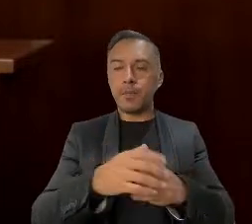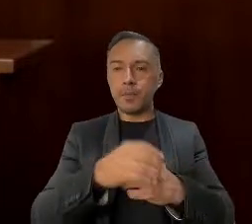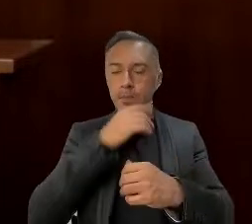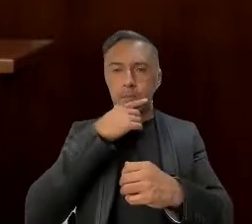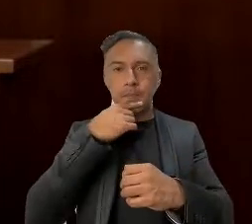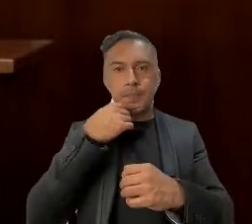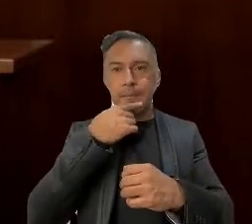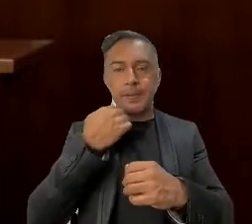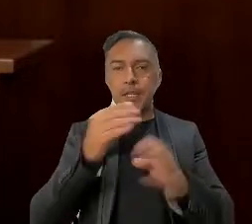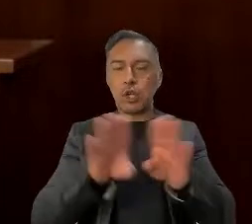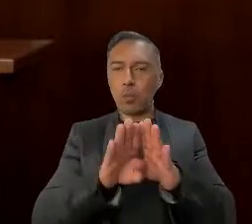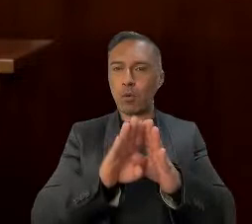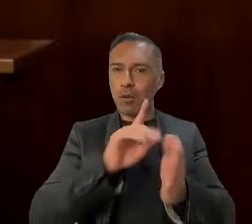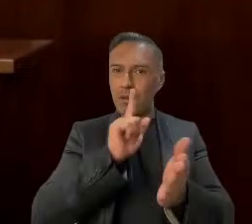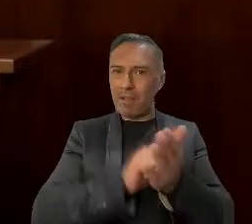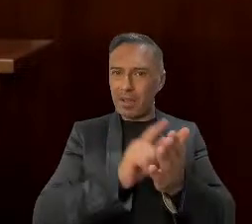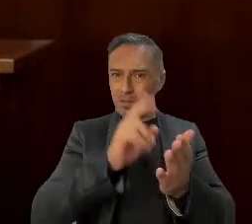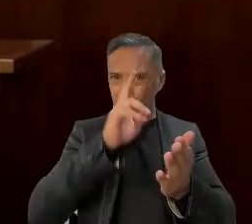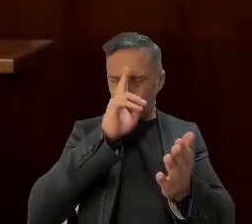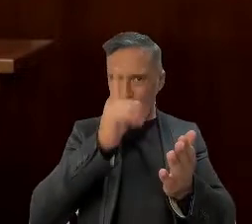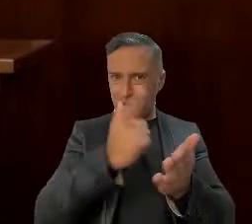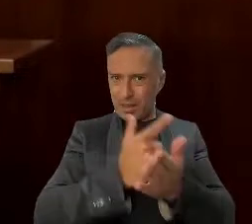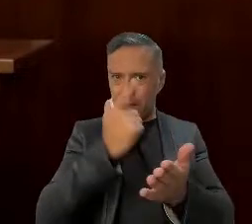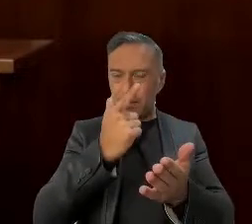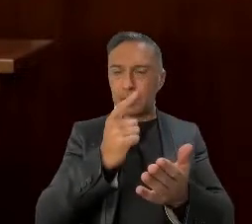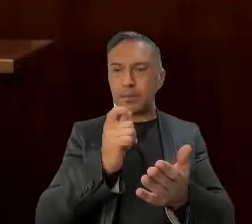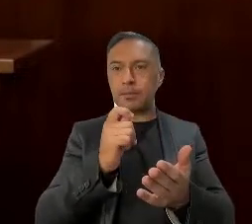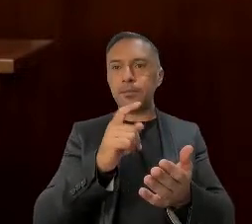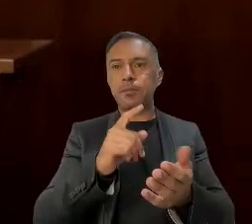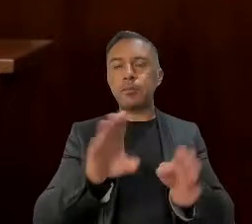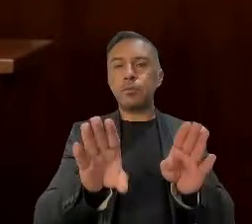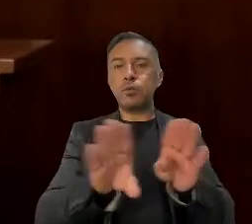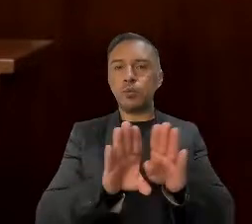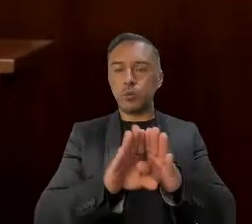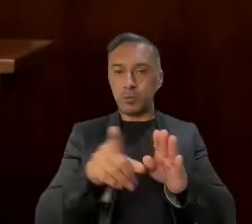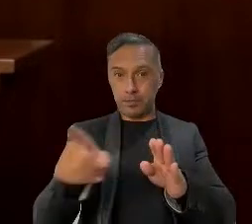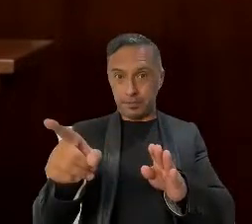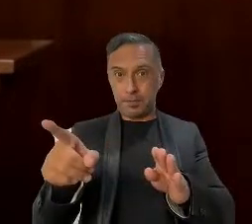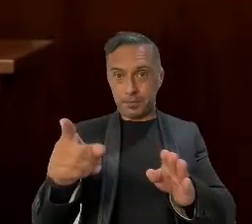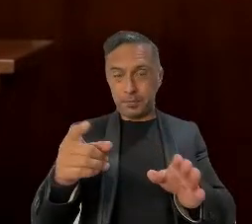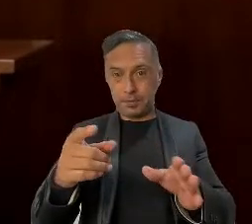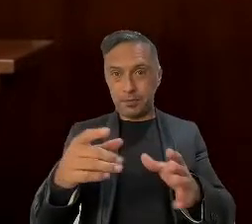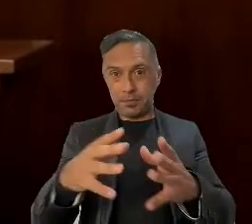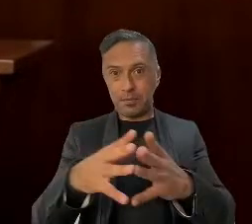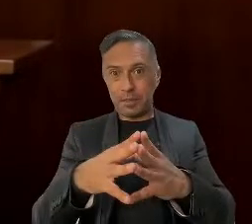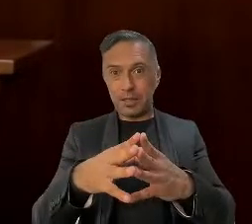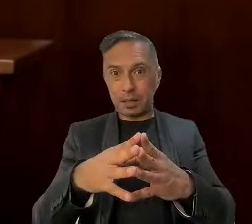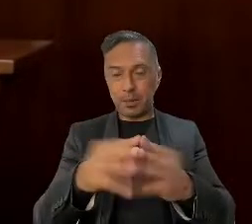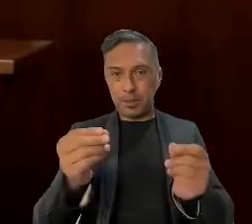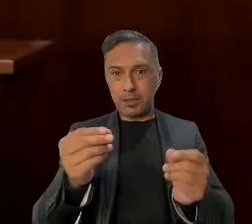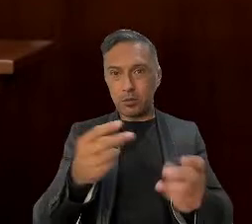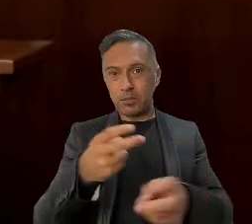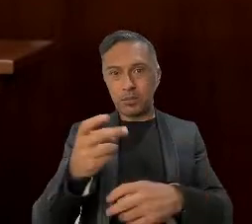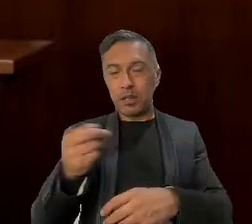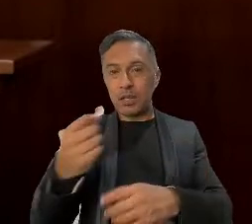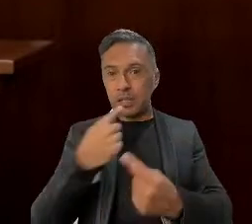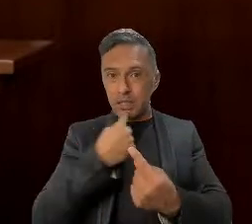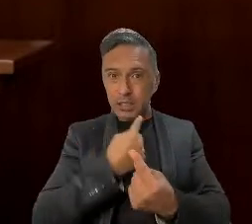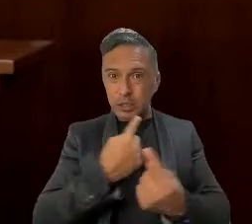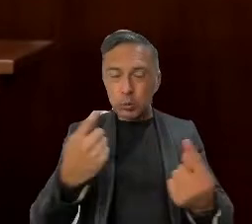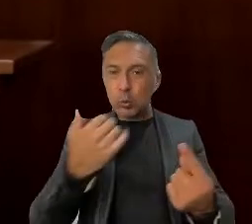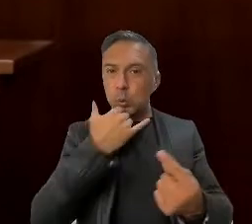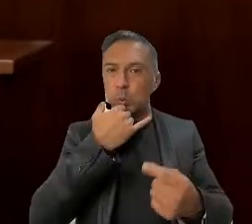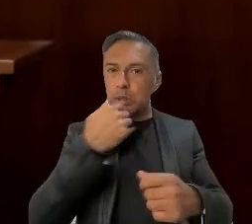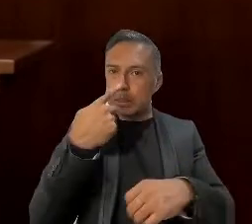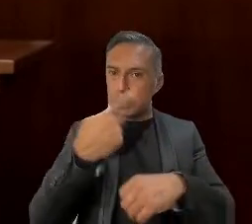un delito grave esto bajo el supuesto que pese a de estar desaparecido el menor no se encuentra en un riesgo latente